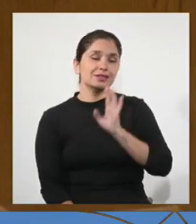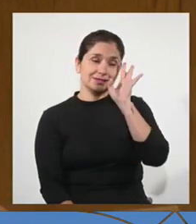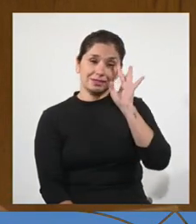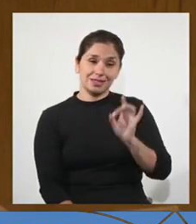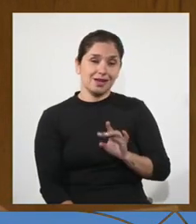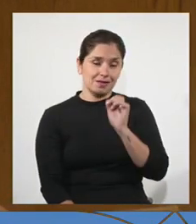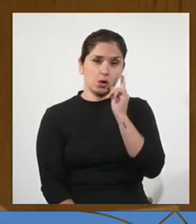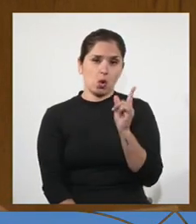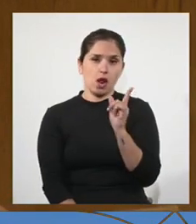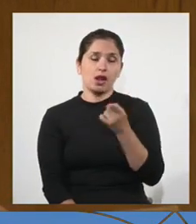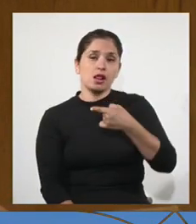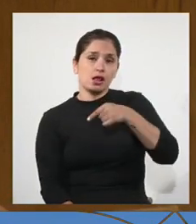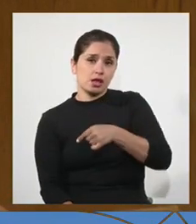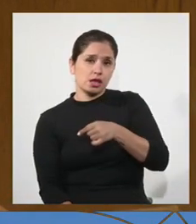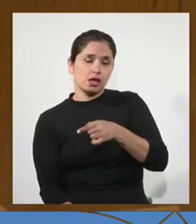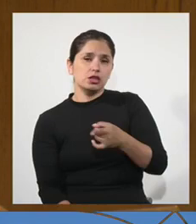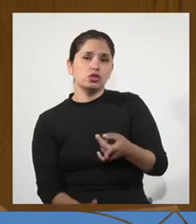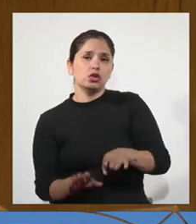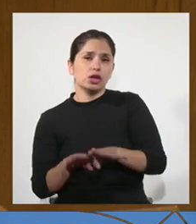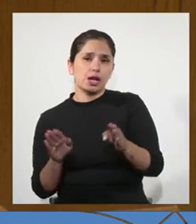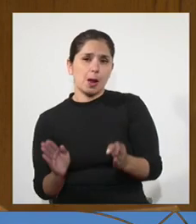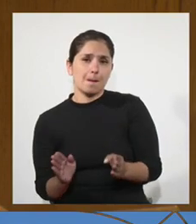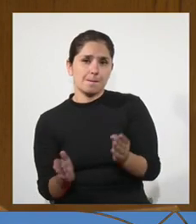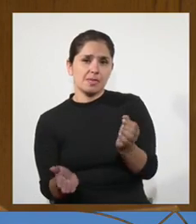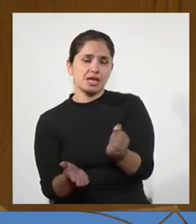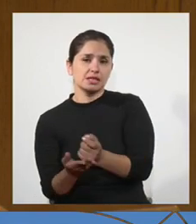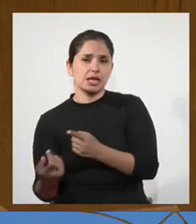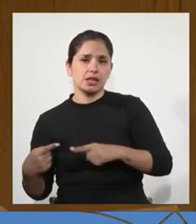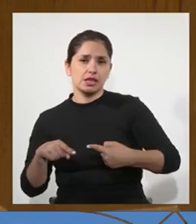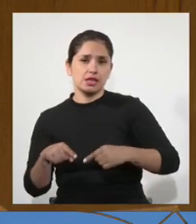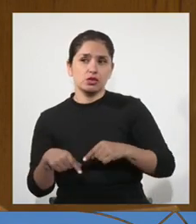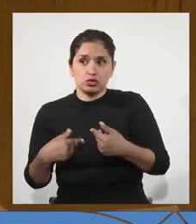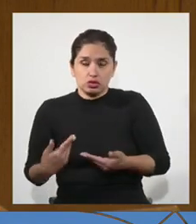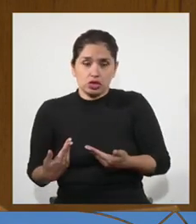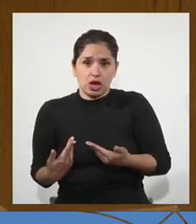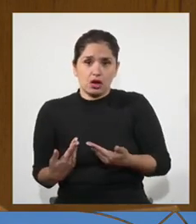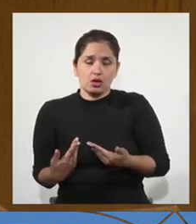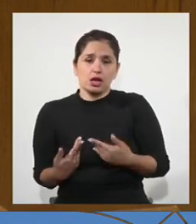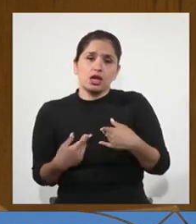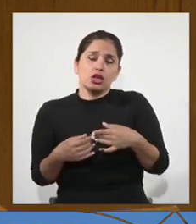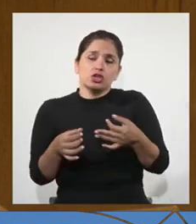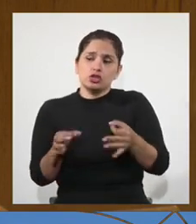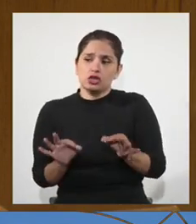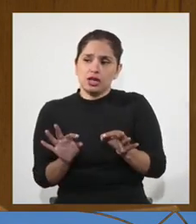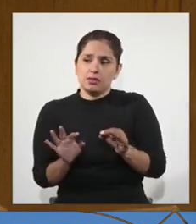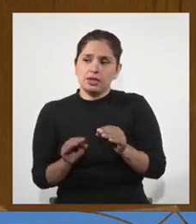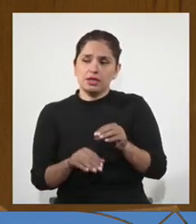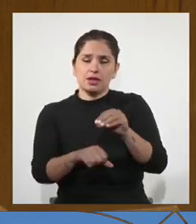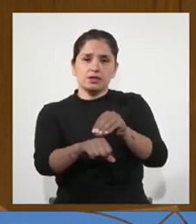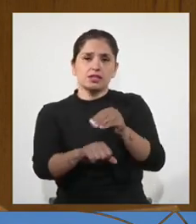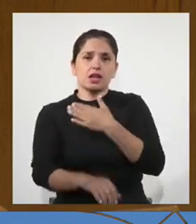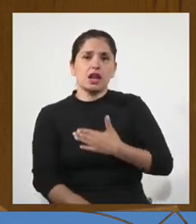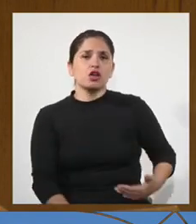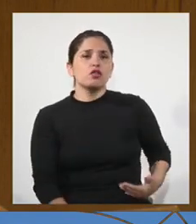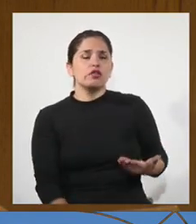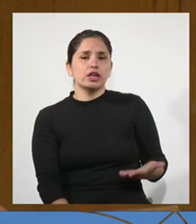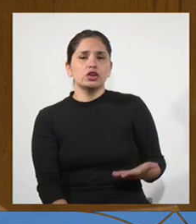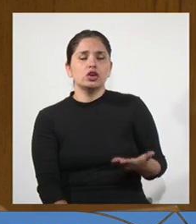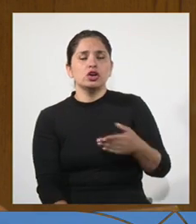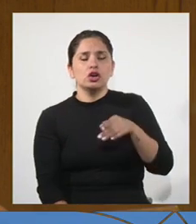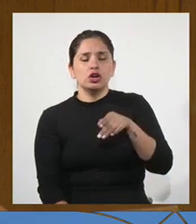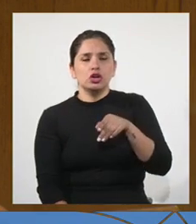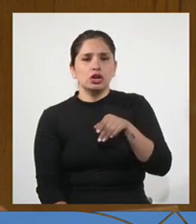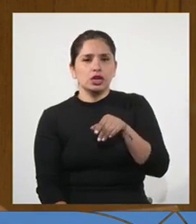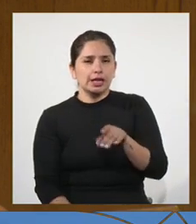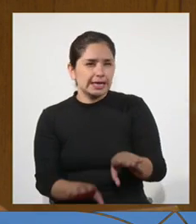Y entendiendo que esto está en parte en la mesa de discusión en este minuto, solamente el mensaje, presidente, para el Ejecutivo, porque en